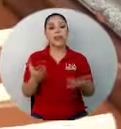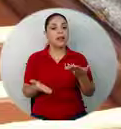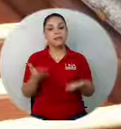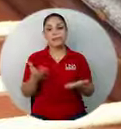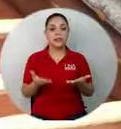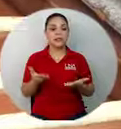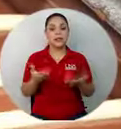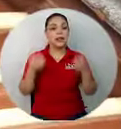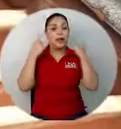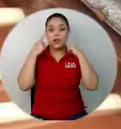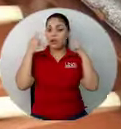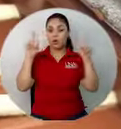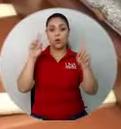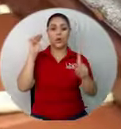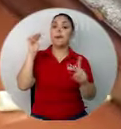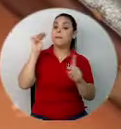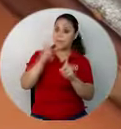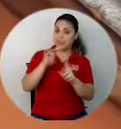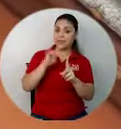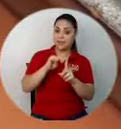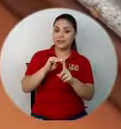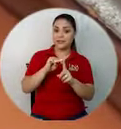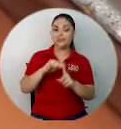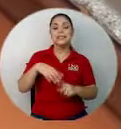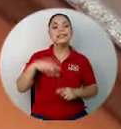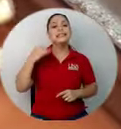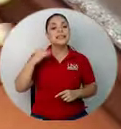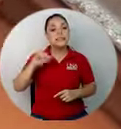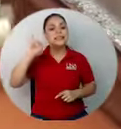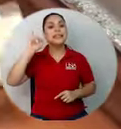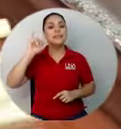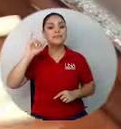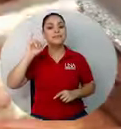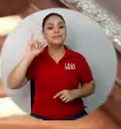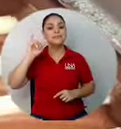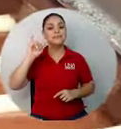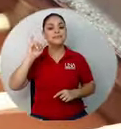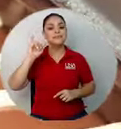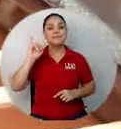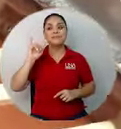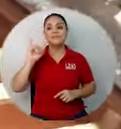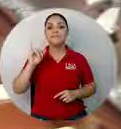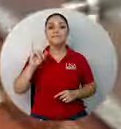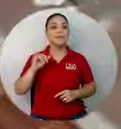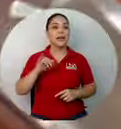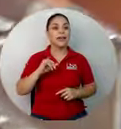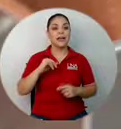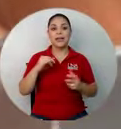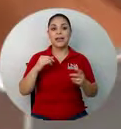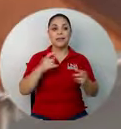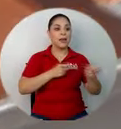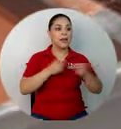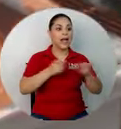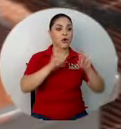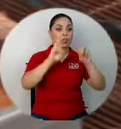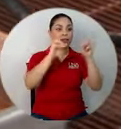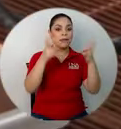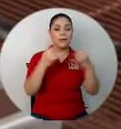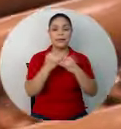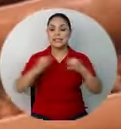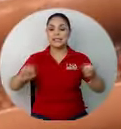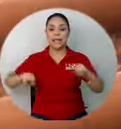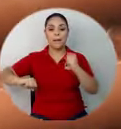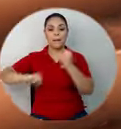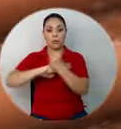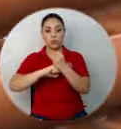que logre sus metas de productividad si estoy manejando el tema sin apoyo de la cultura. O, en